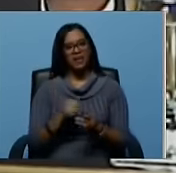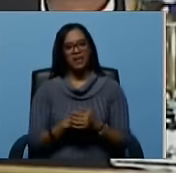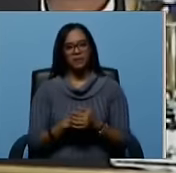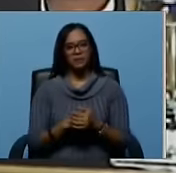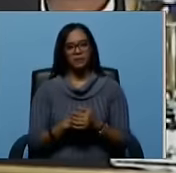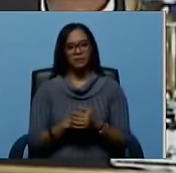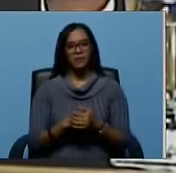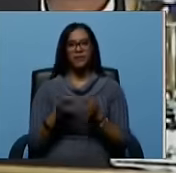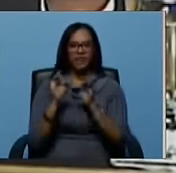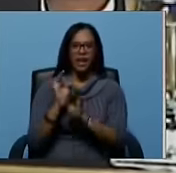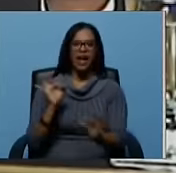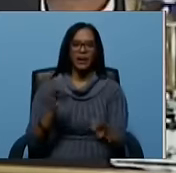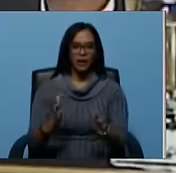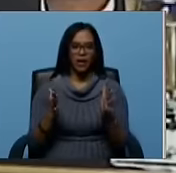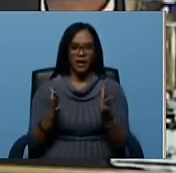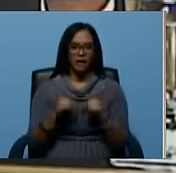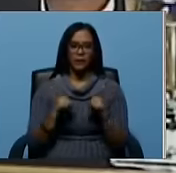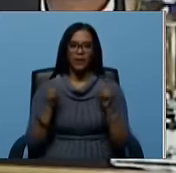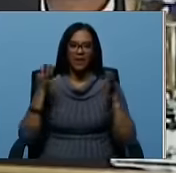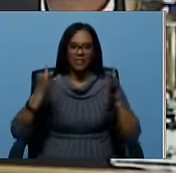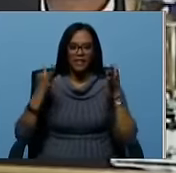pero hay que enseñarlos que eso no se hace más.